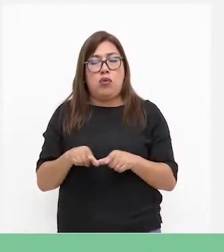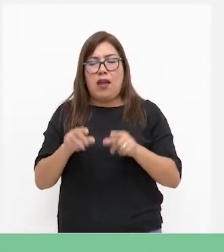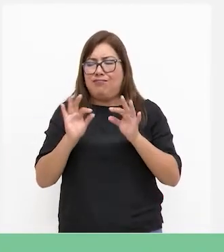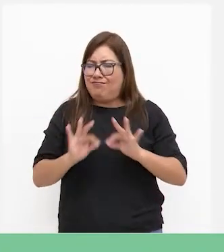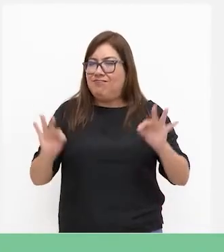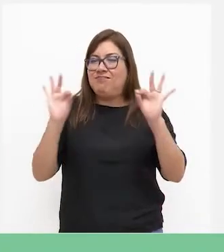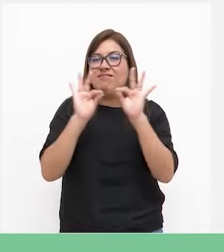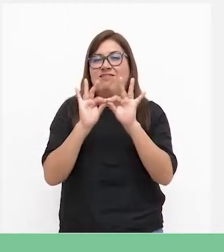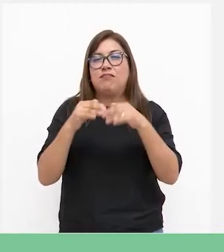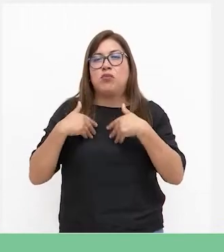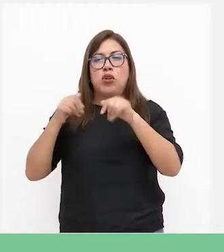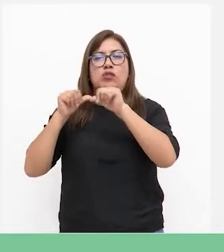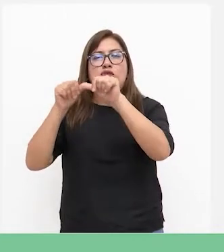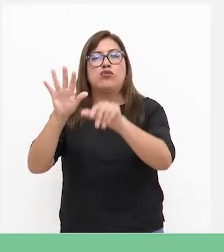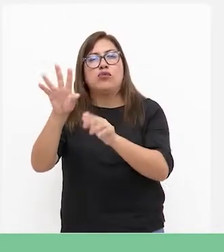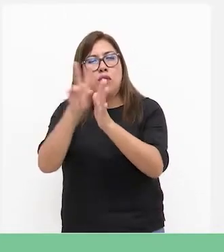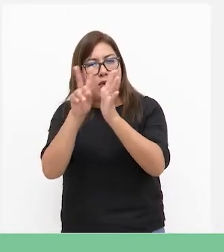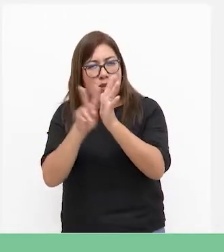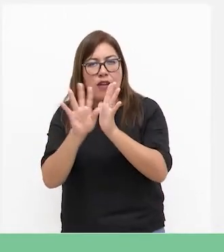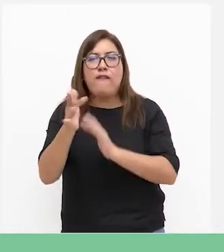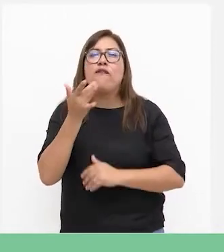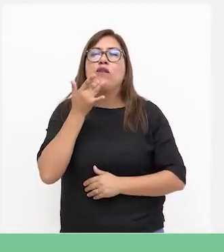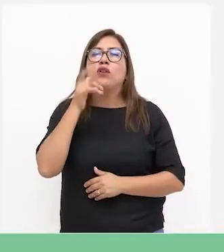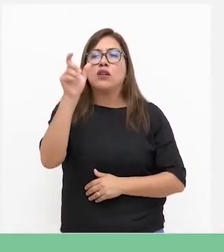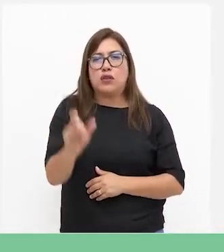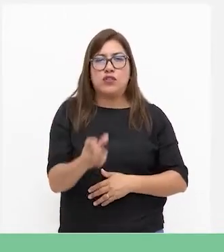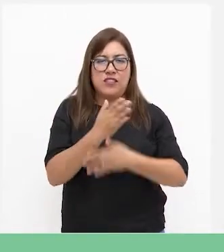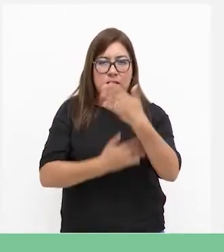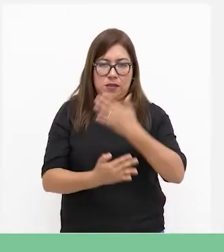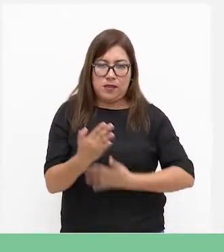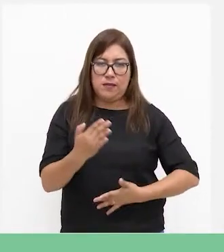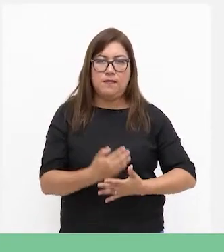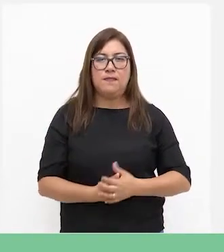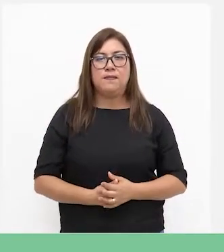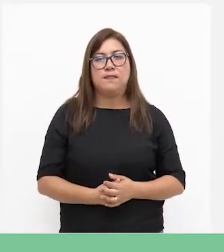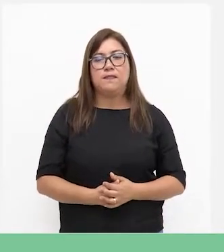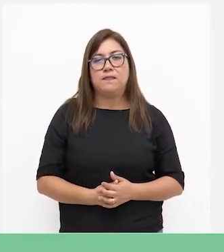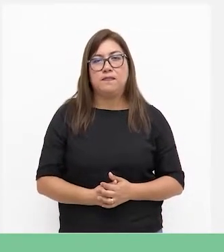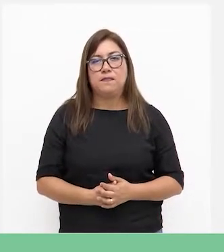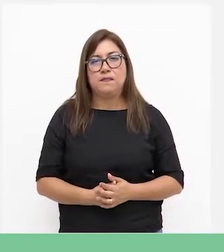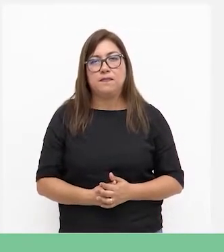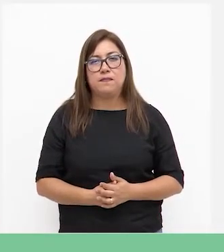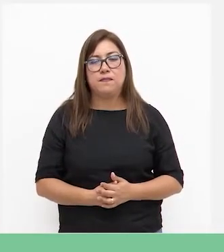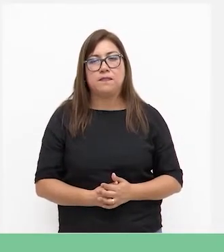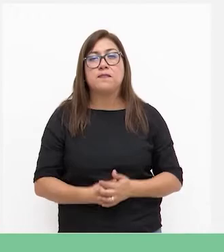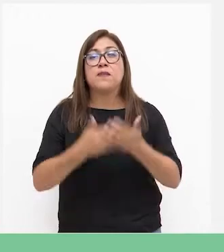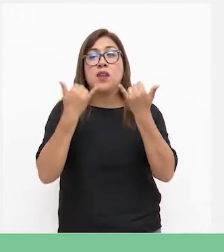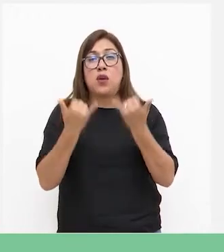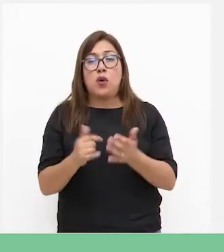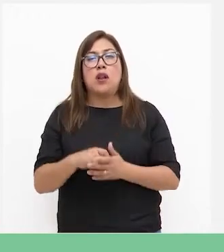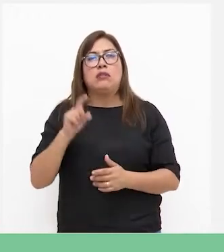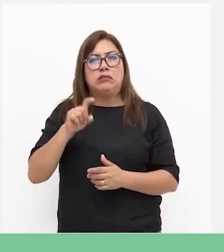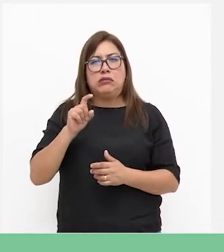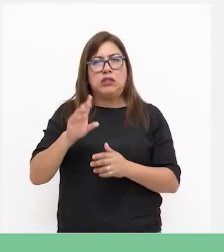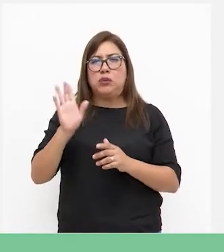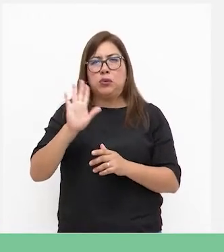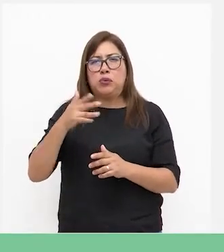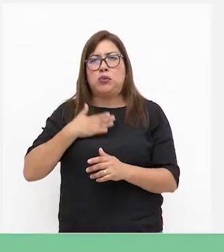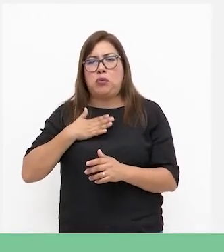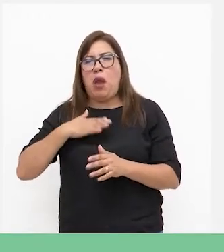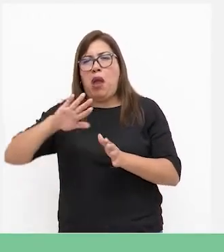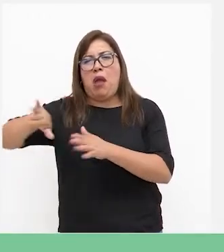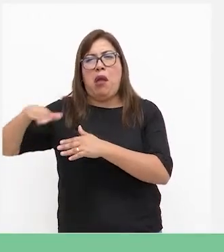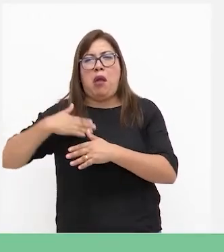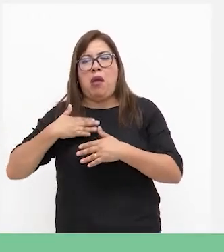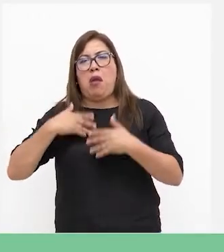fundamental para hacer prevalecer la voluntad y preferencias de la persona con discapacidad y evitar tomar decisiones